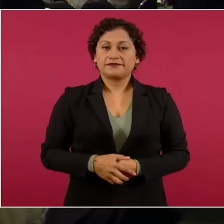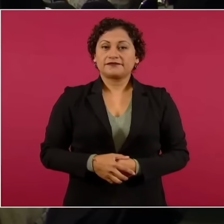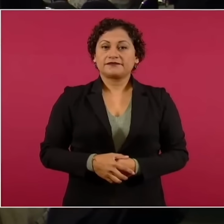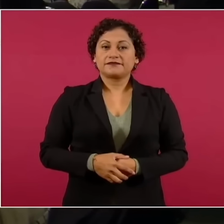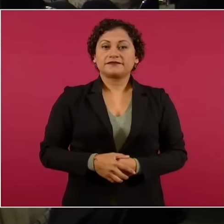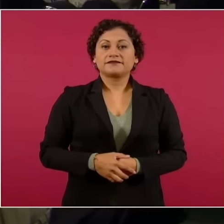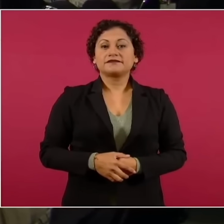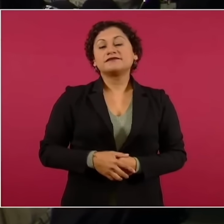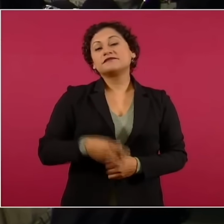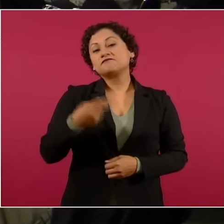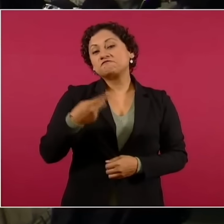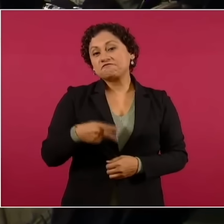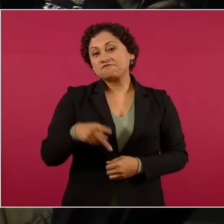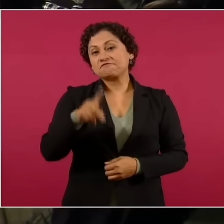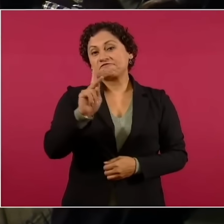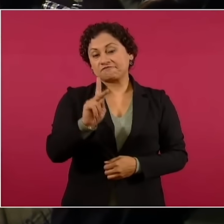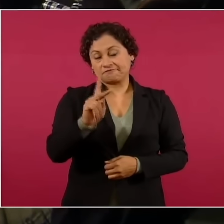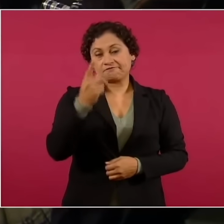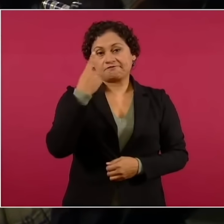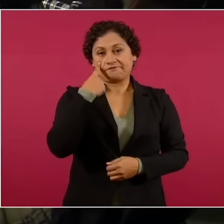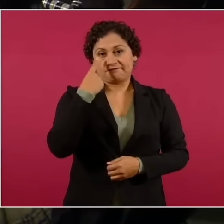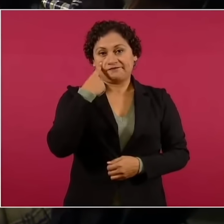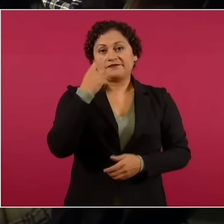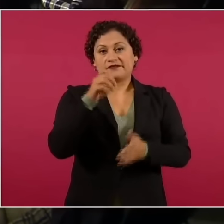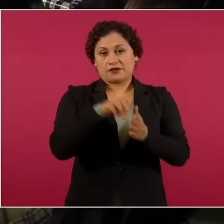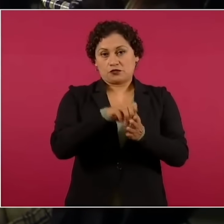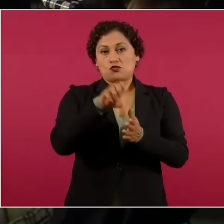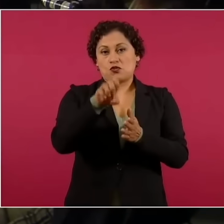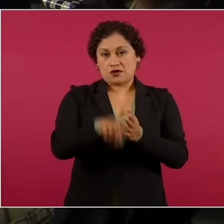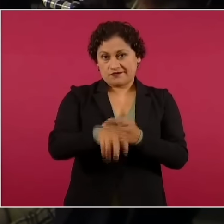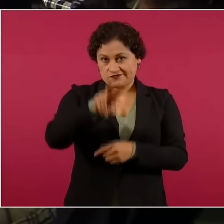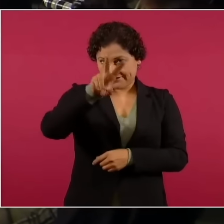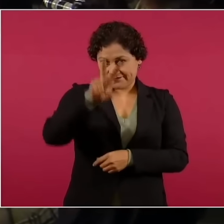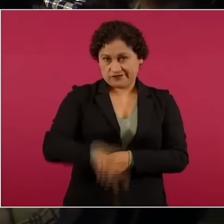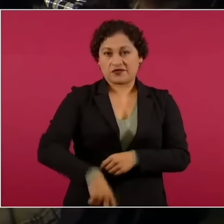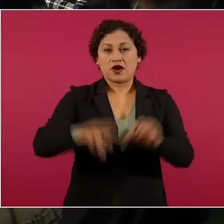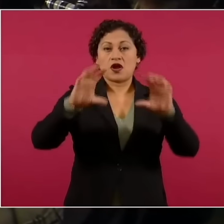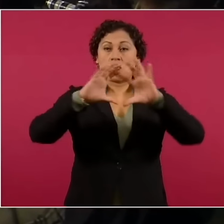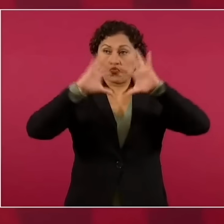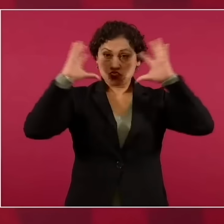si ve uno la televisión en el mundo,